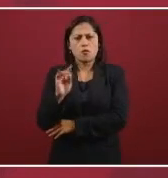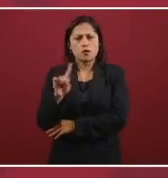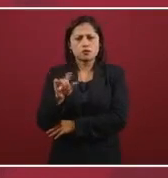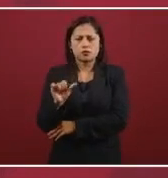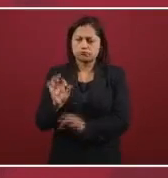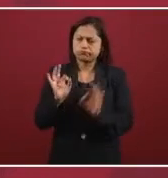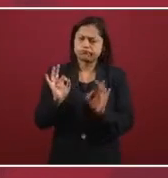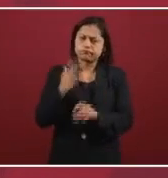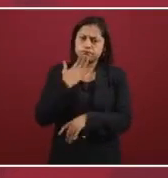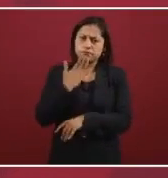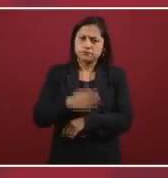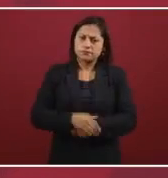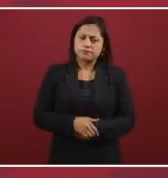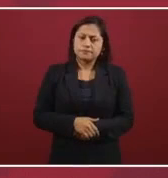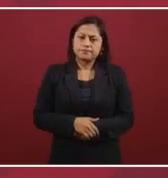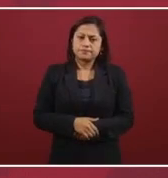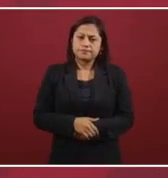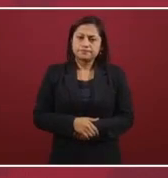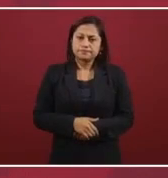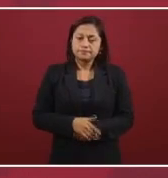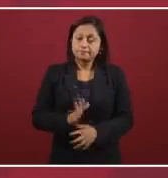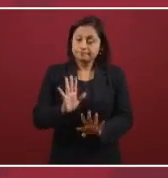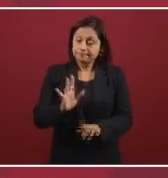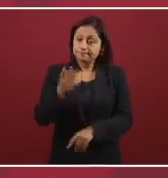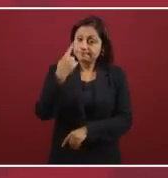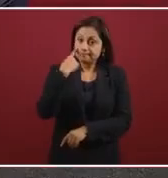Tan es así que por